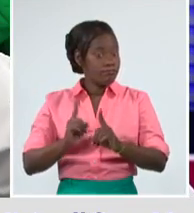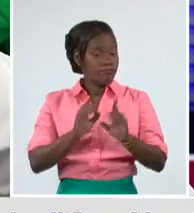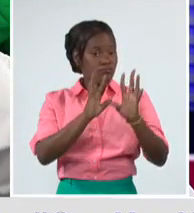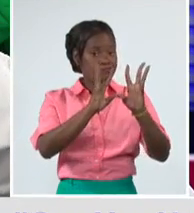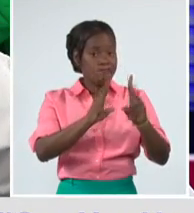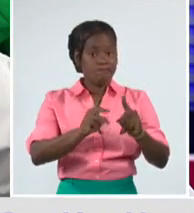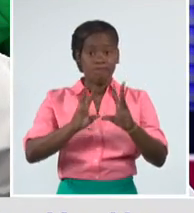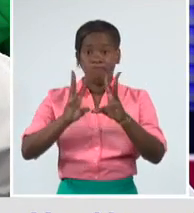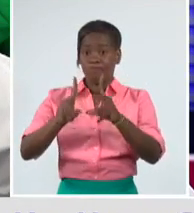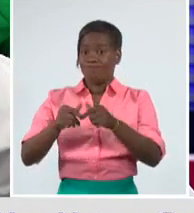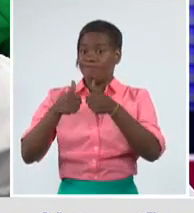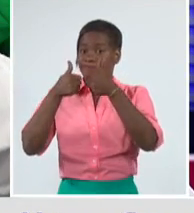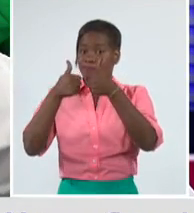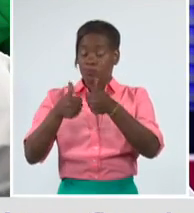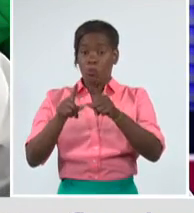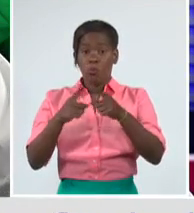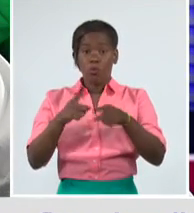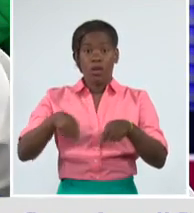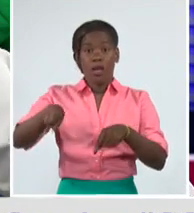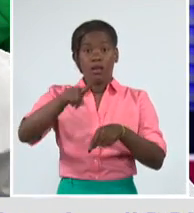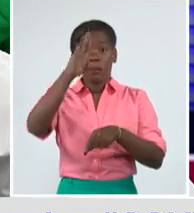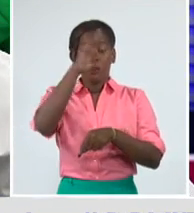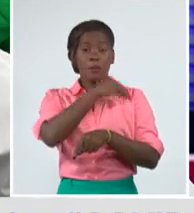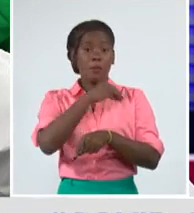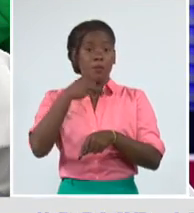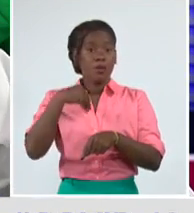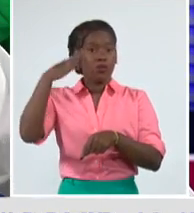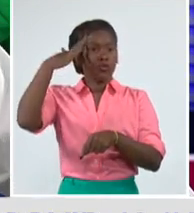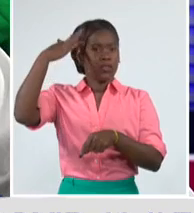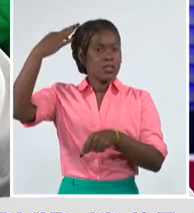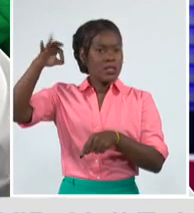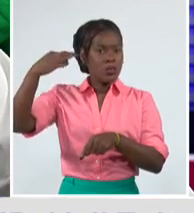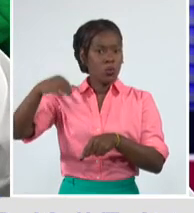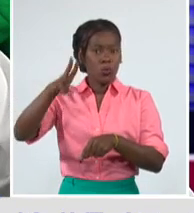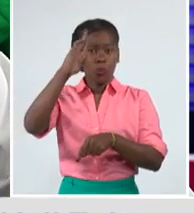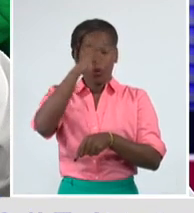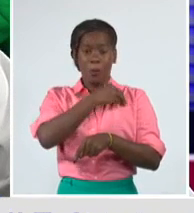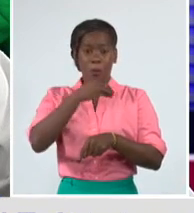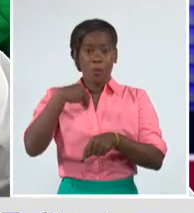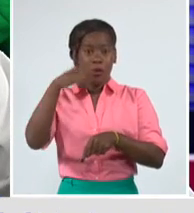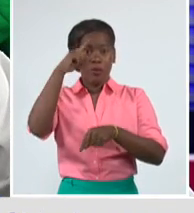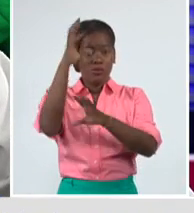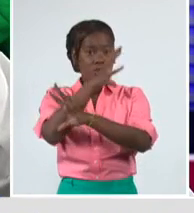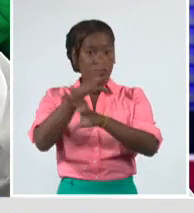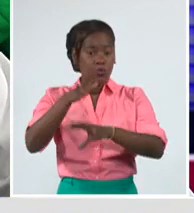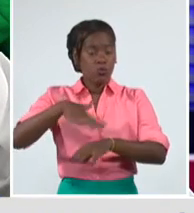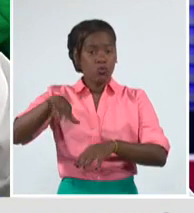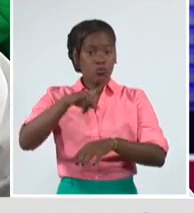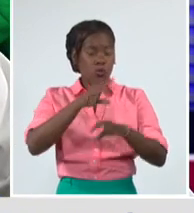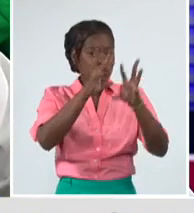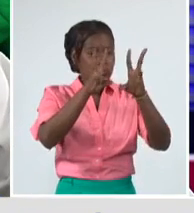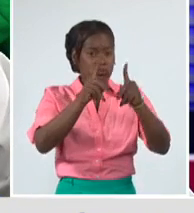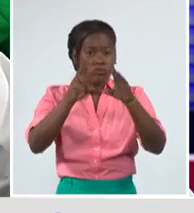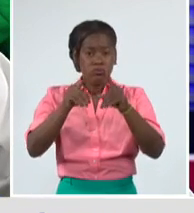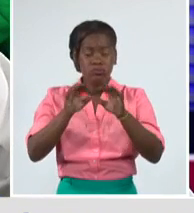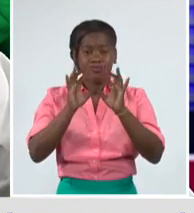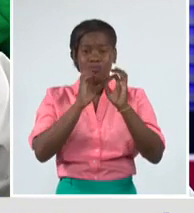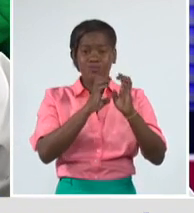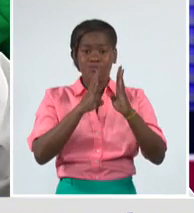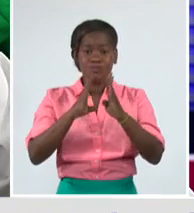mensajes, psiquiatras, psicólogos, percepción de riesgo, todo lo que quieran entender, pero que no se modifica